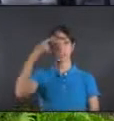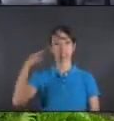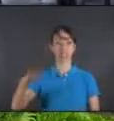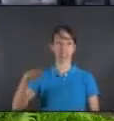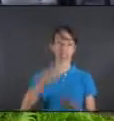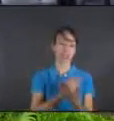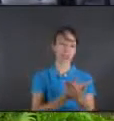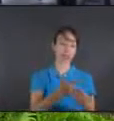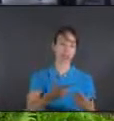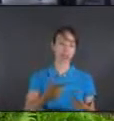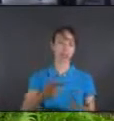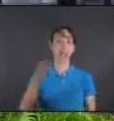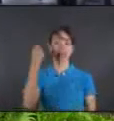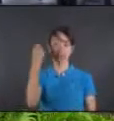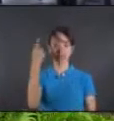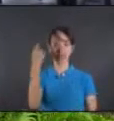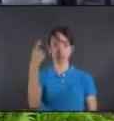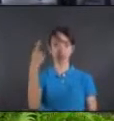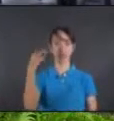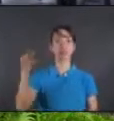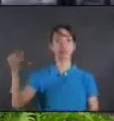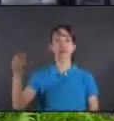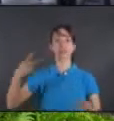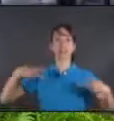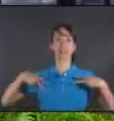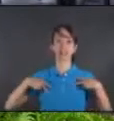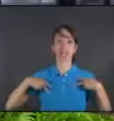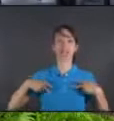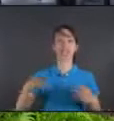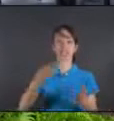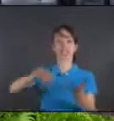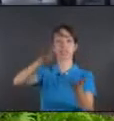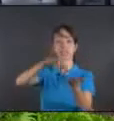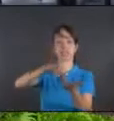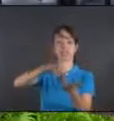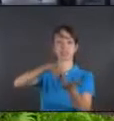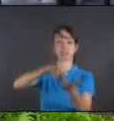Juan 21, el primer día de la semana.